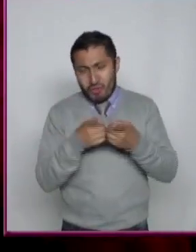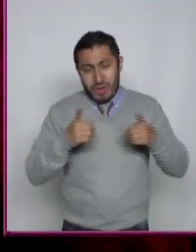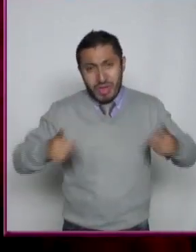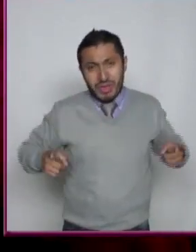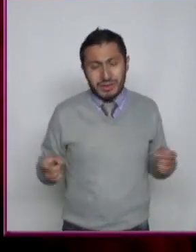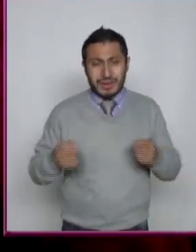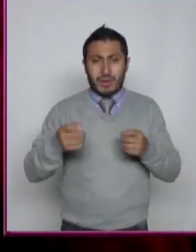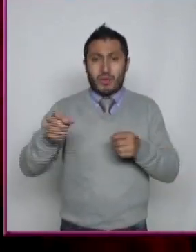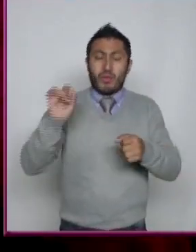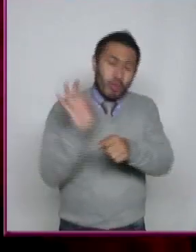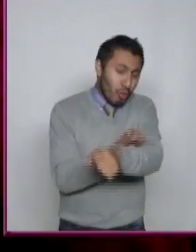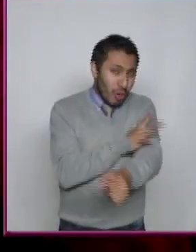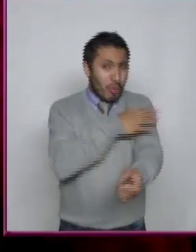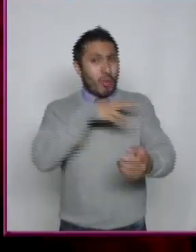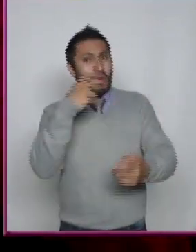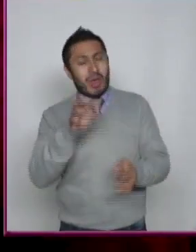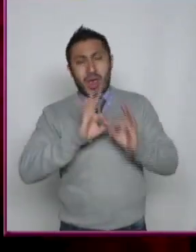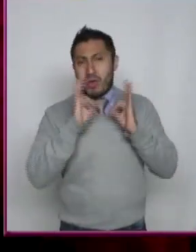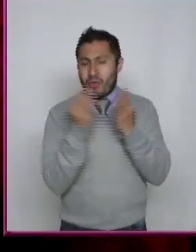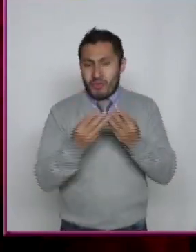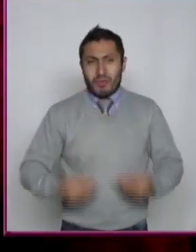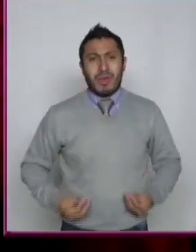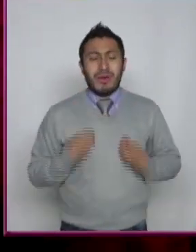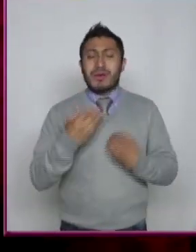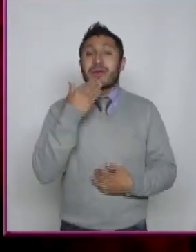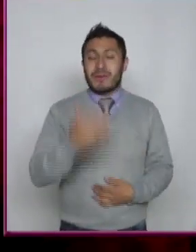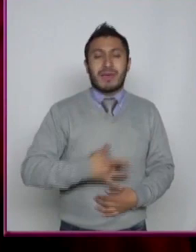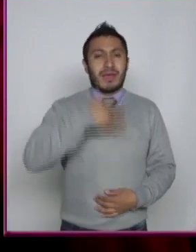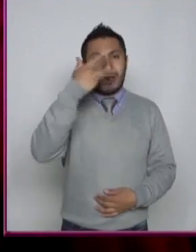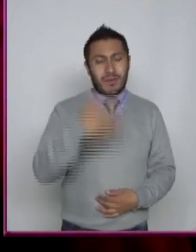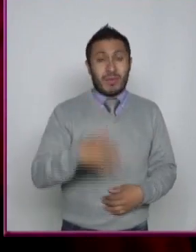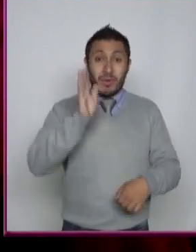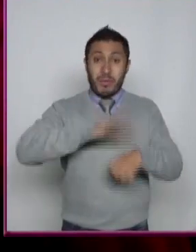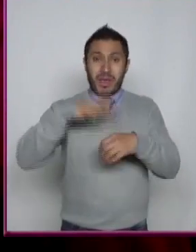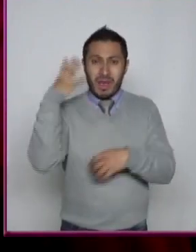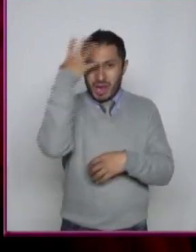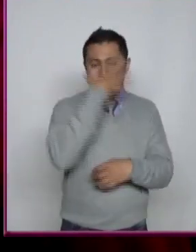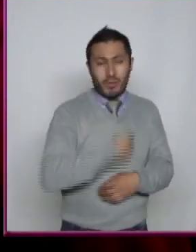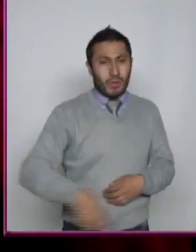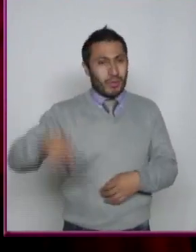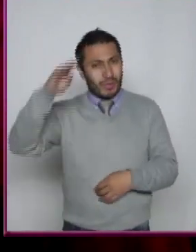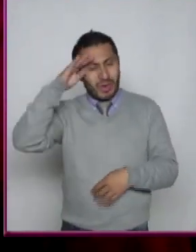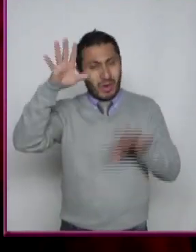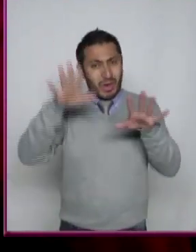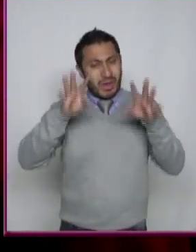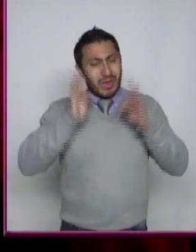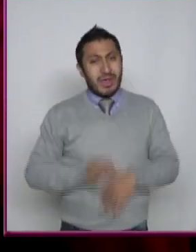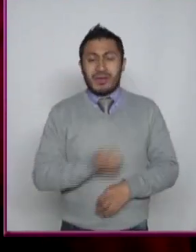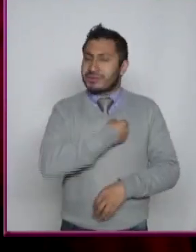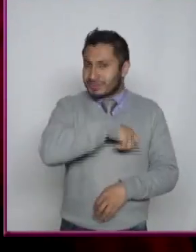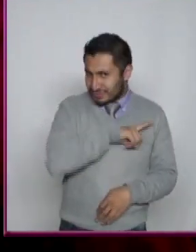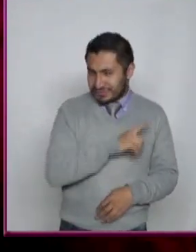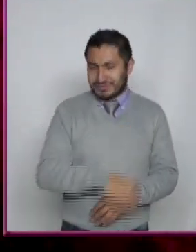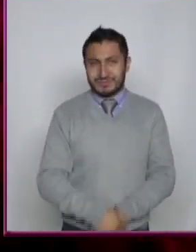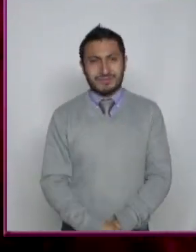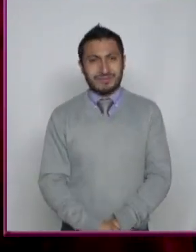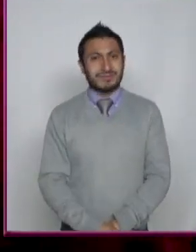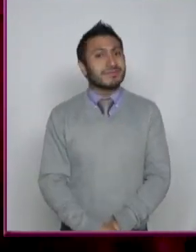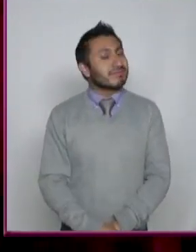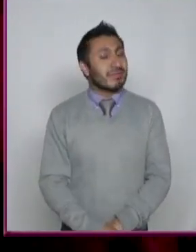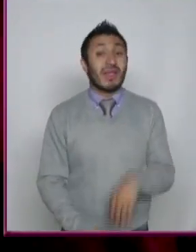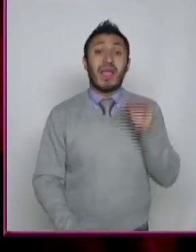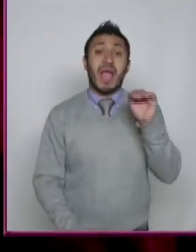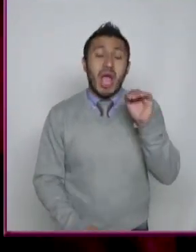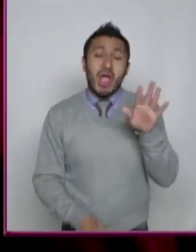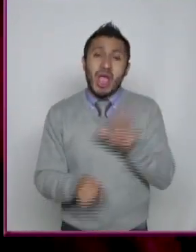nuestras emociones y así podemos vivir enamoramientos que sean más bonitos, más pensados y más sanos. Oye, ¿y de